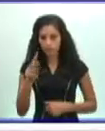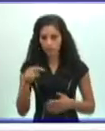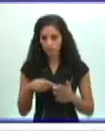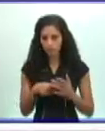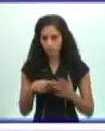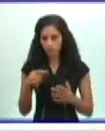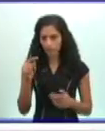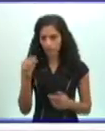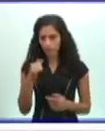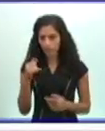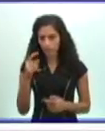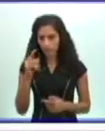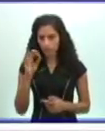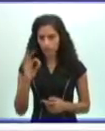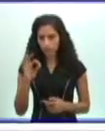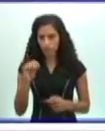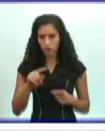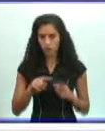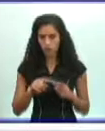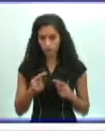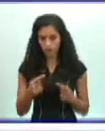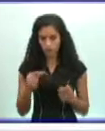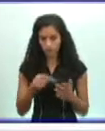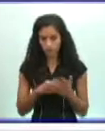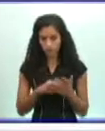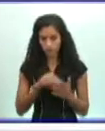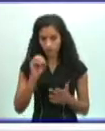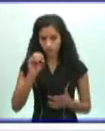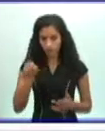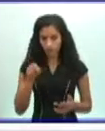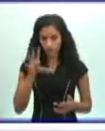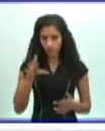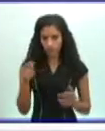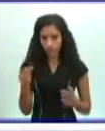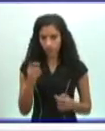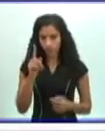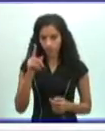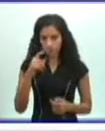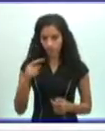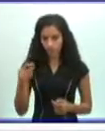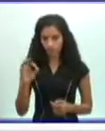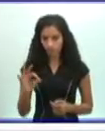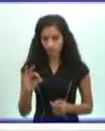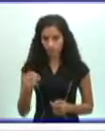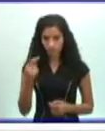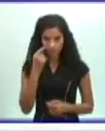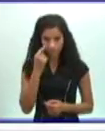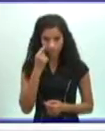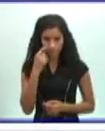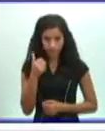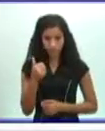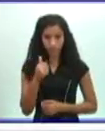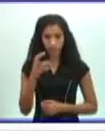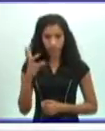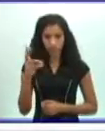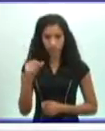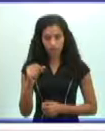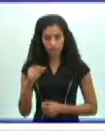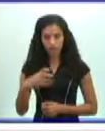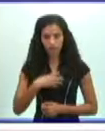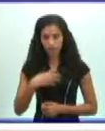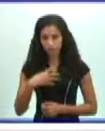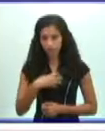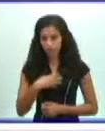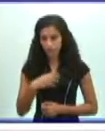por 0,5 por menos 1/8 y quiero que te fijes bien en la cantidad de factores que tienen